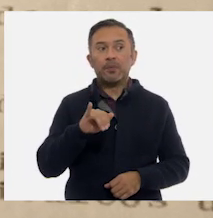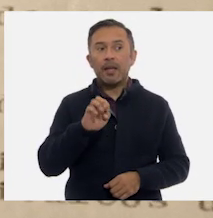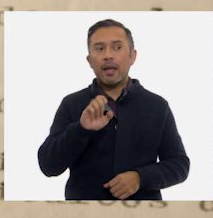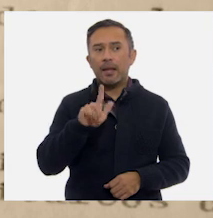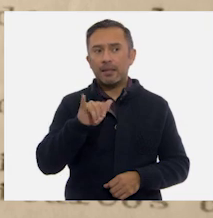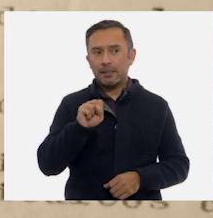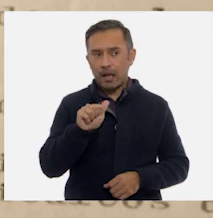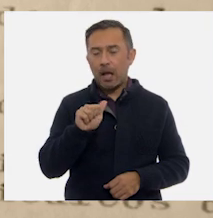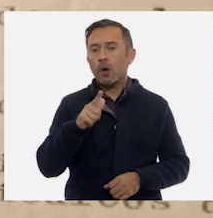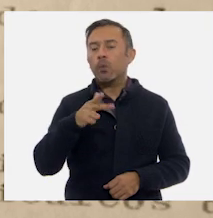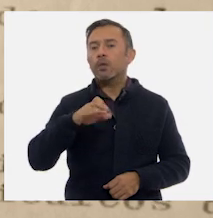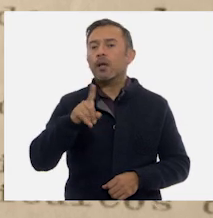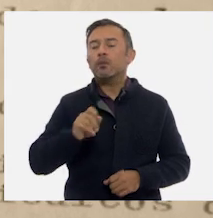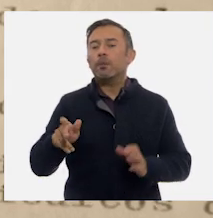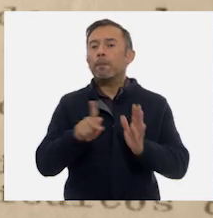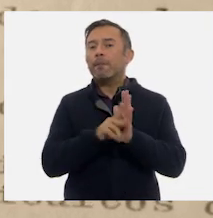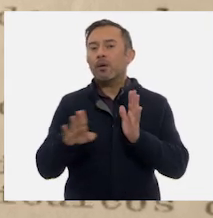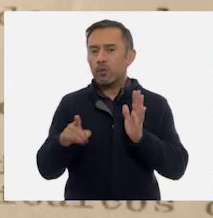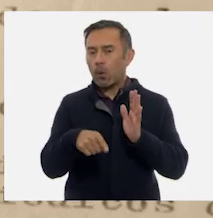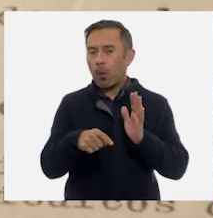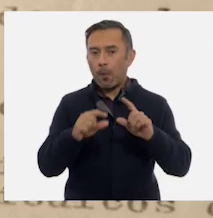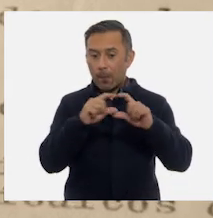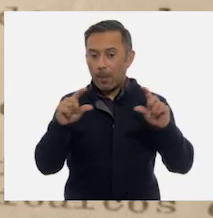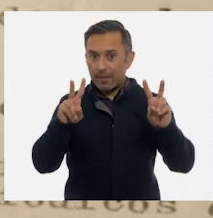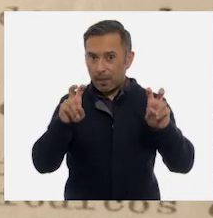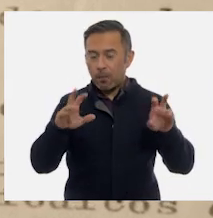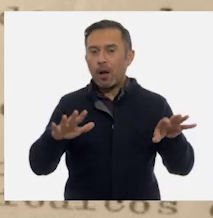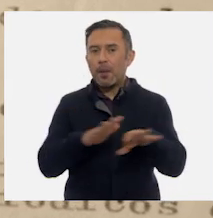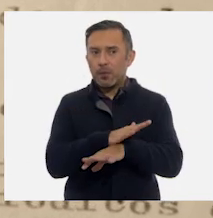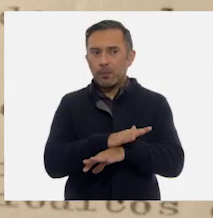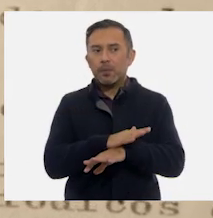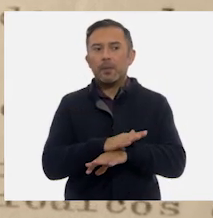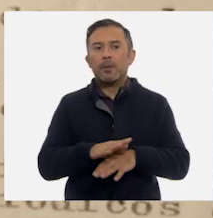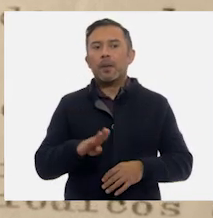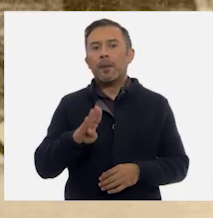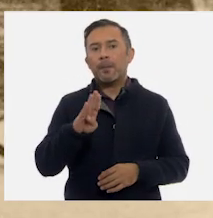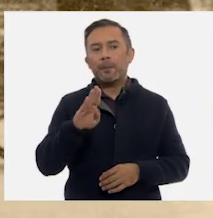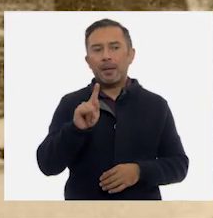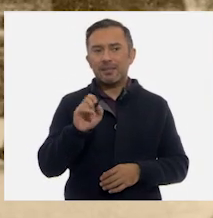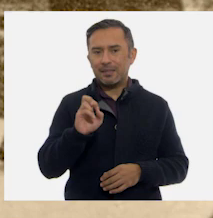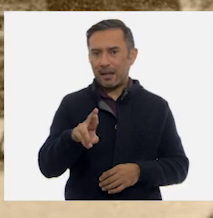periódico Vesper, bautizándolo con el nombre de Vespery.